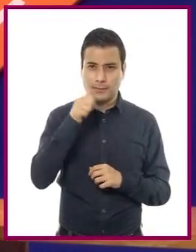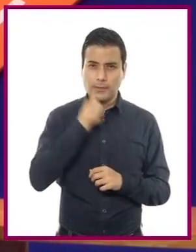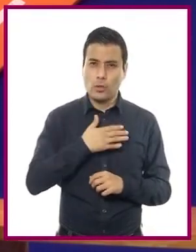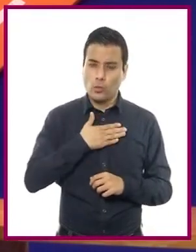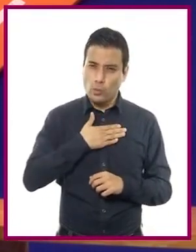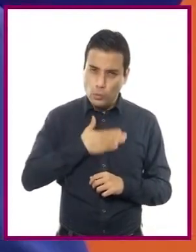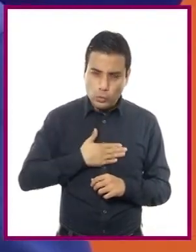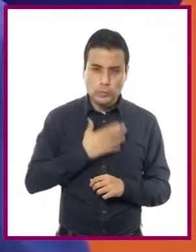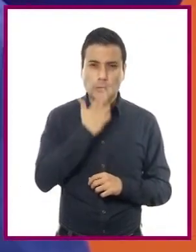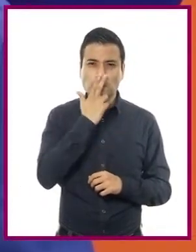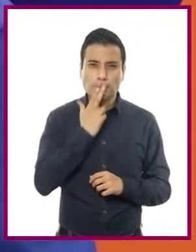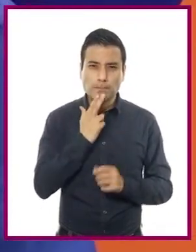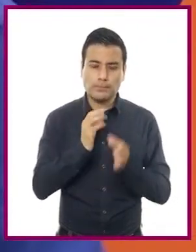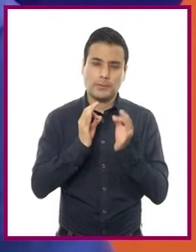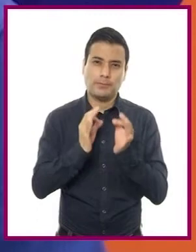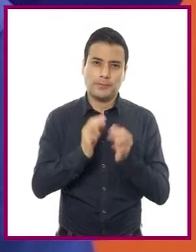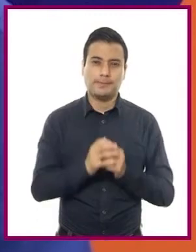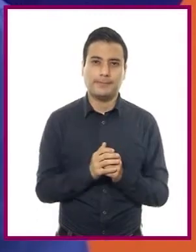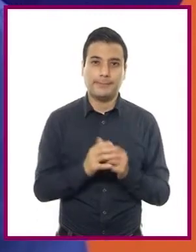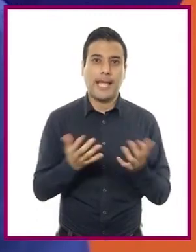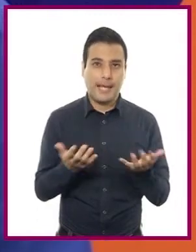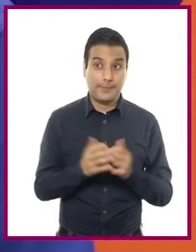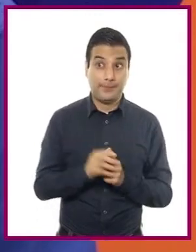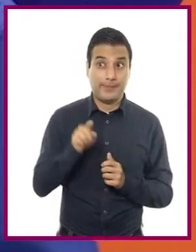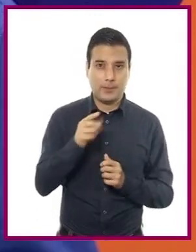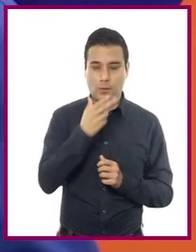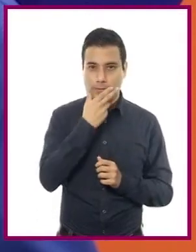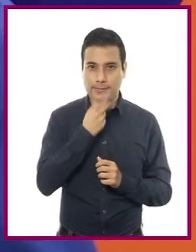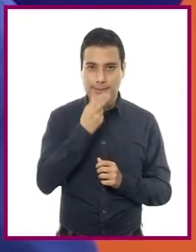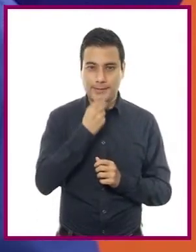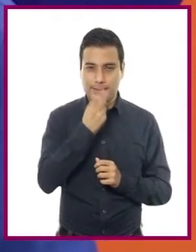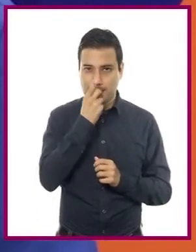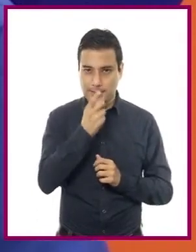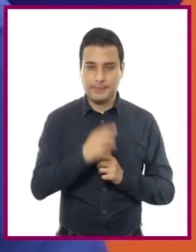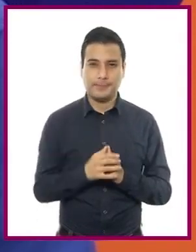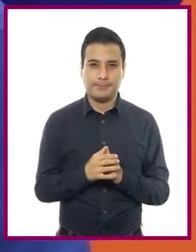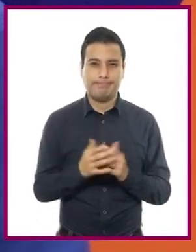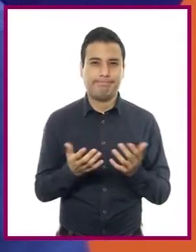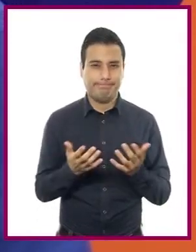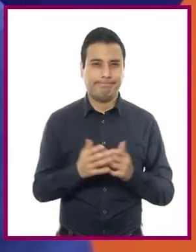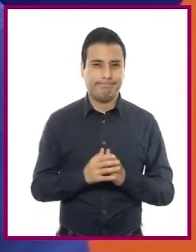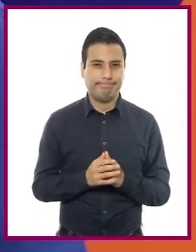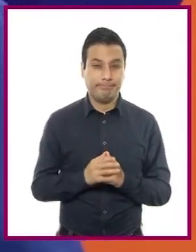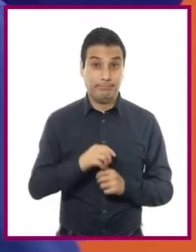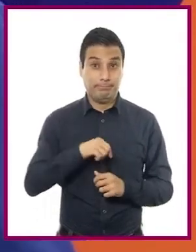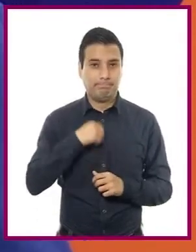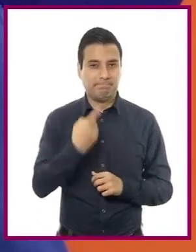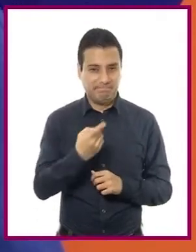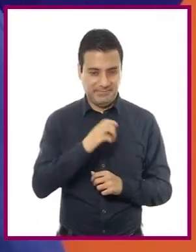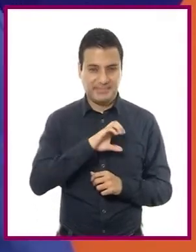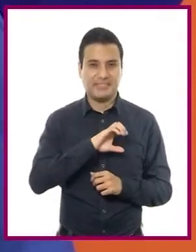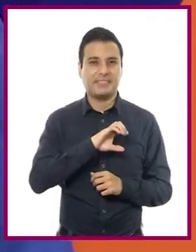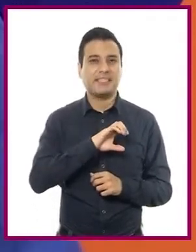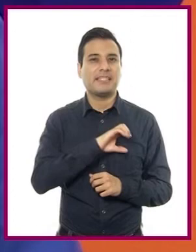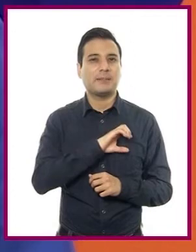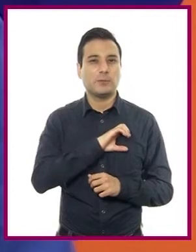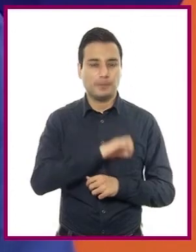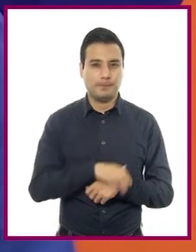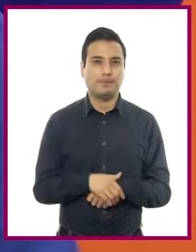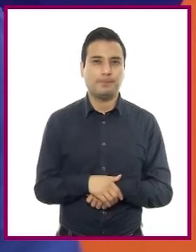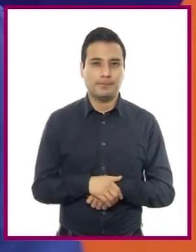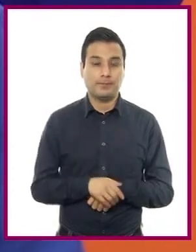dulce. Es por eso que el poeta habla del afecto que siente hacia quien elude